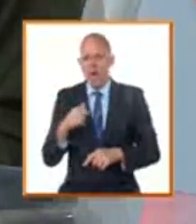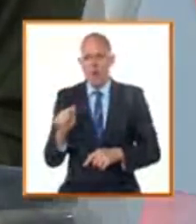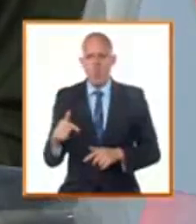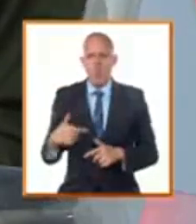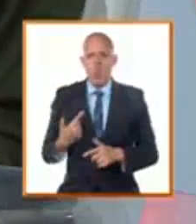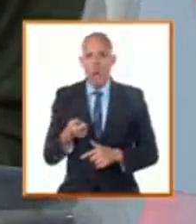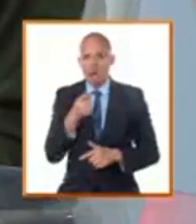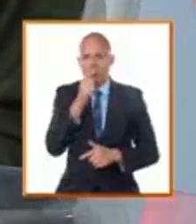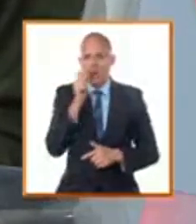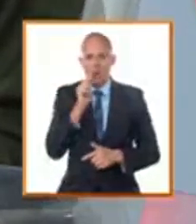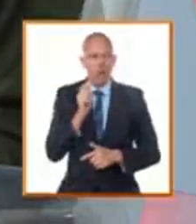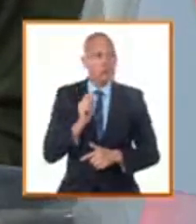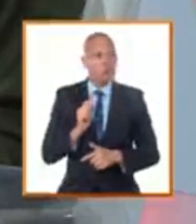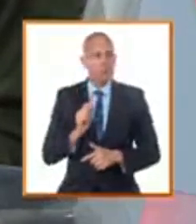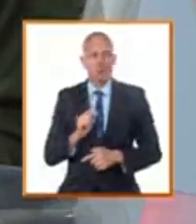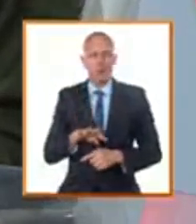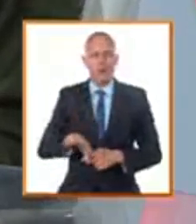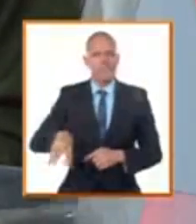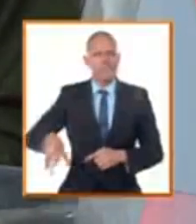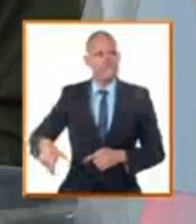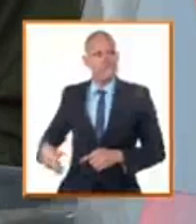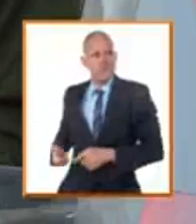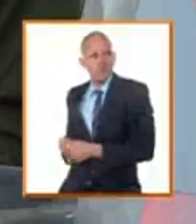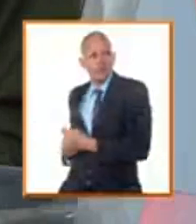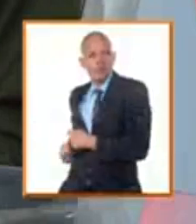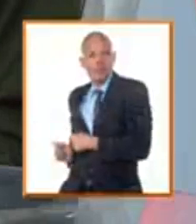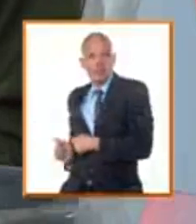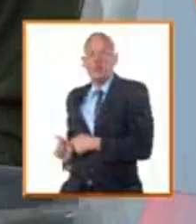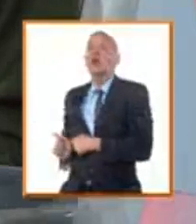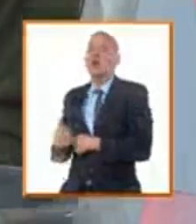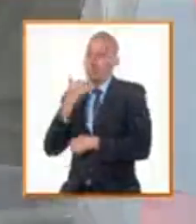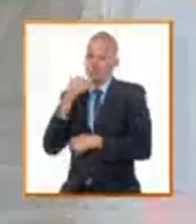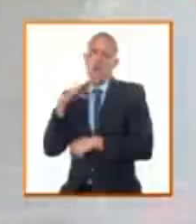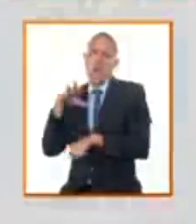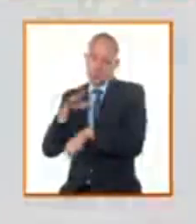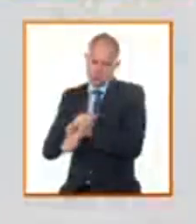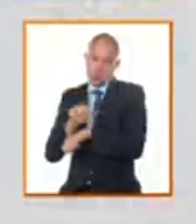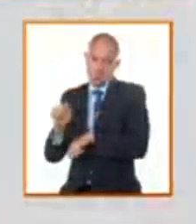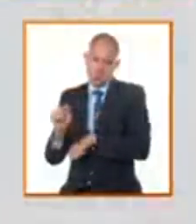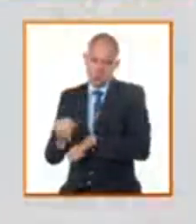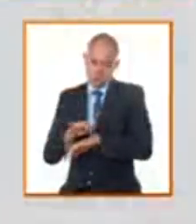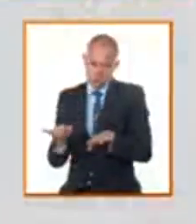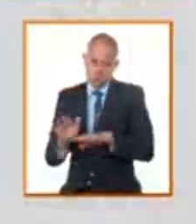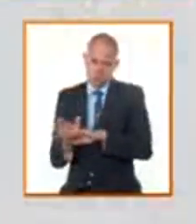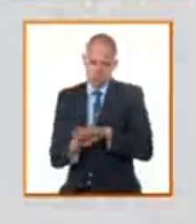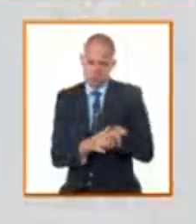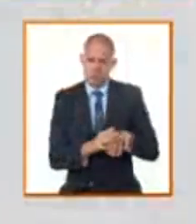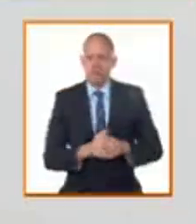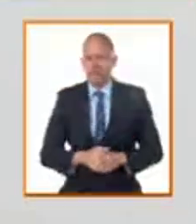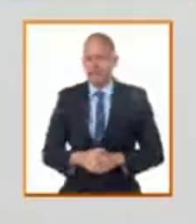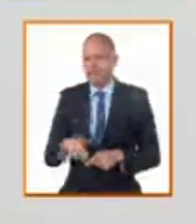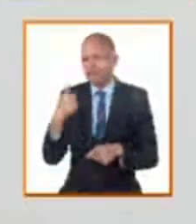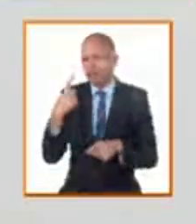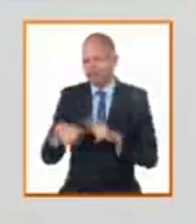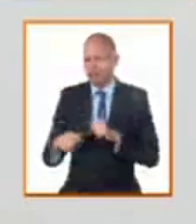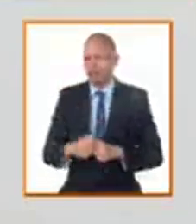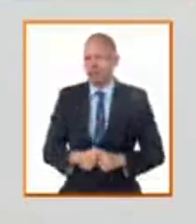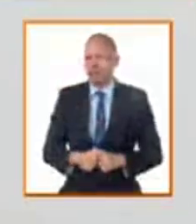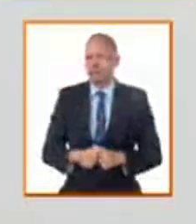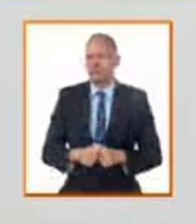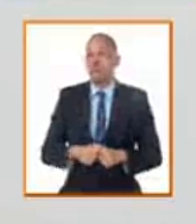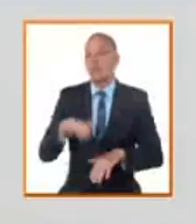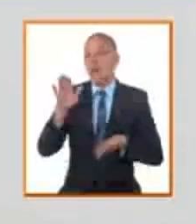cambios generados por la delincuencia internacional, resulta la combinación de operaciones de tráfico de personas